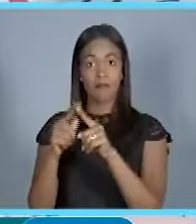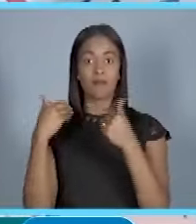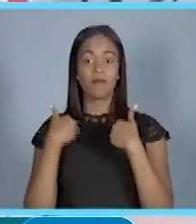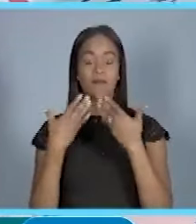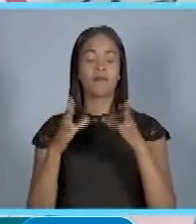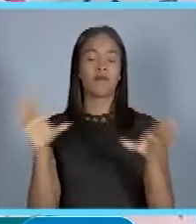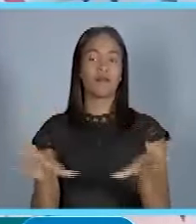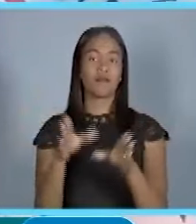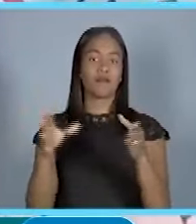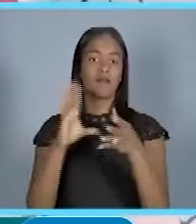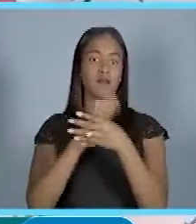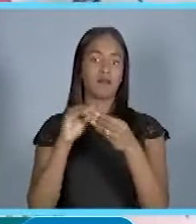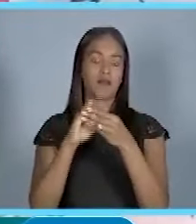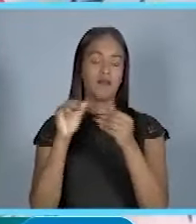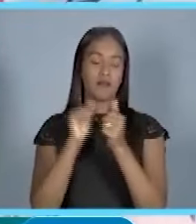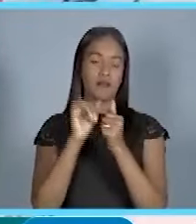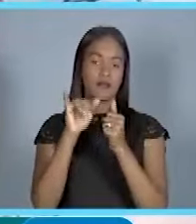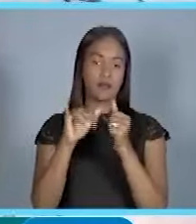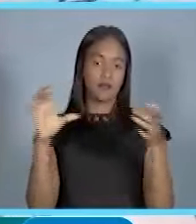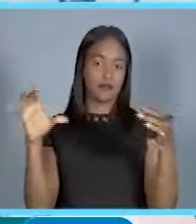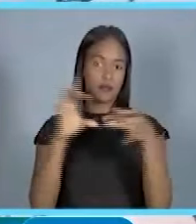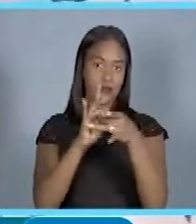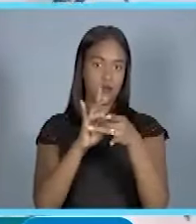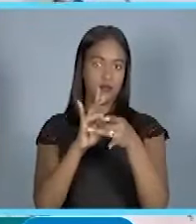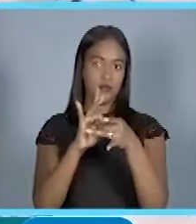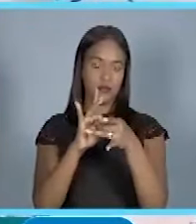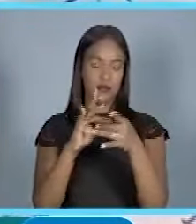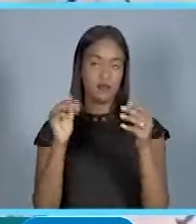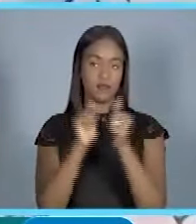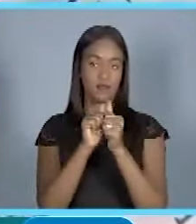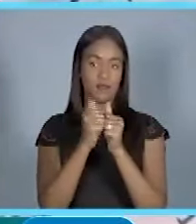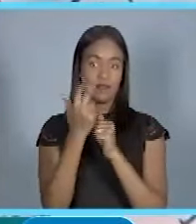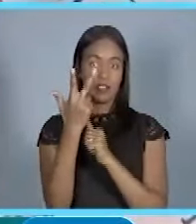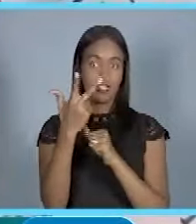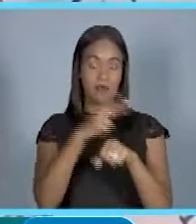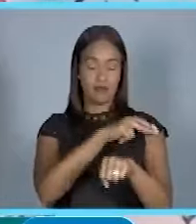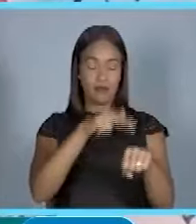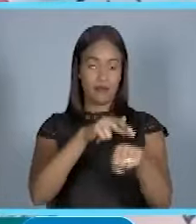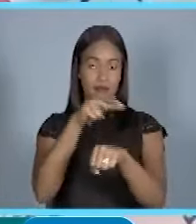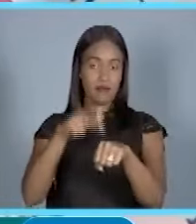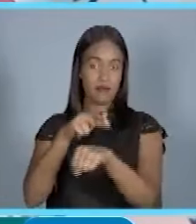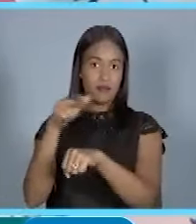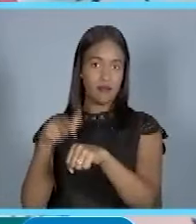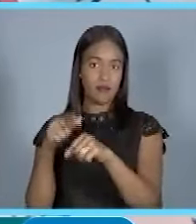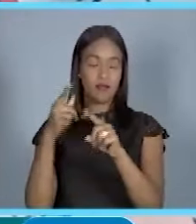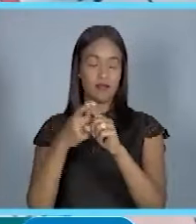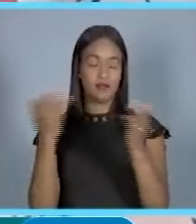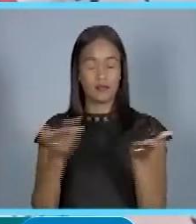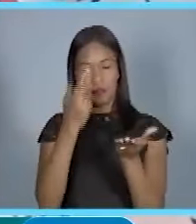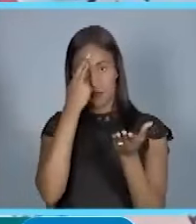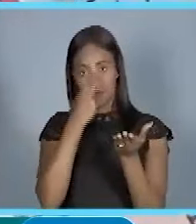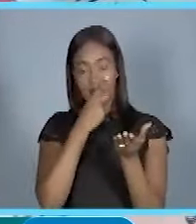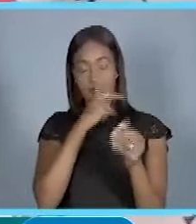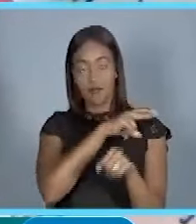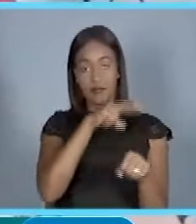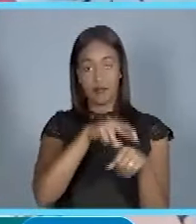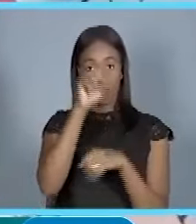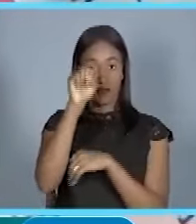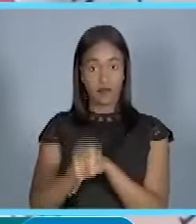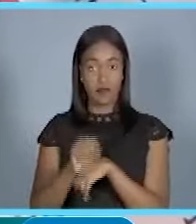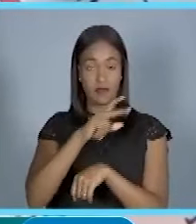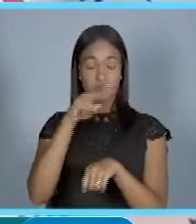hacía referencia, une las tres regiones del país, el sur,